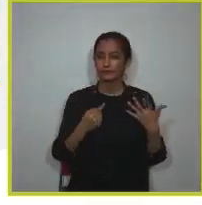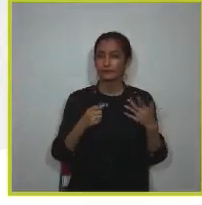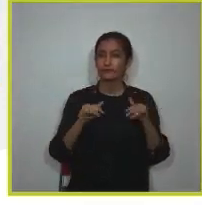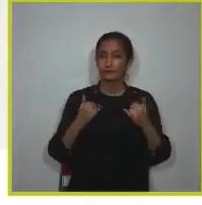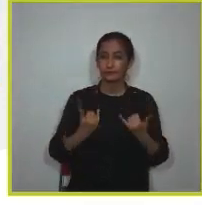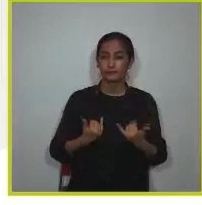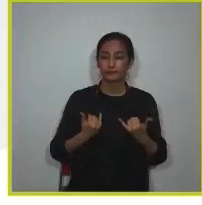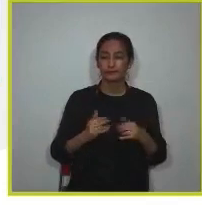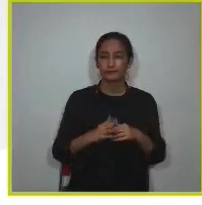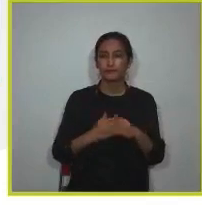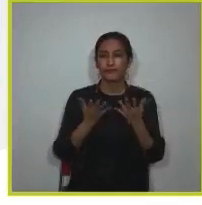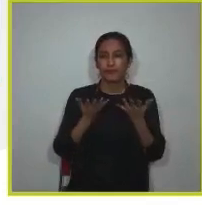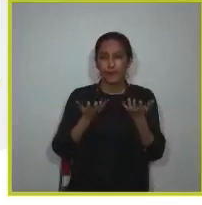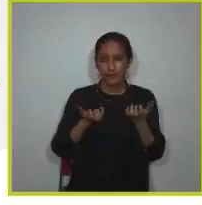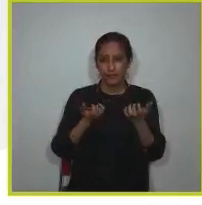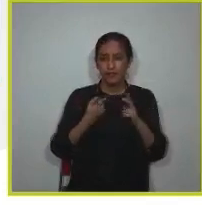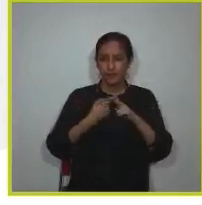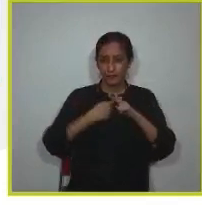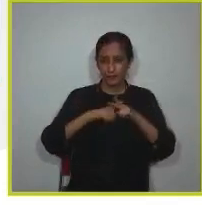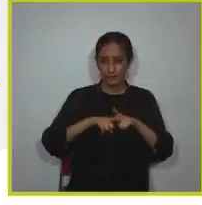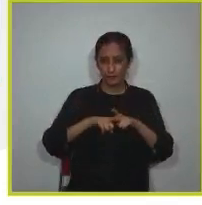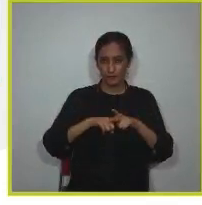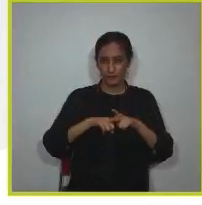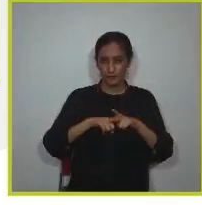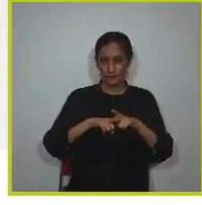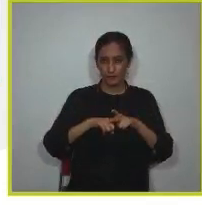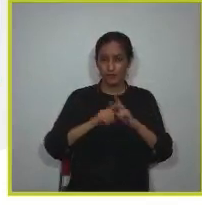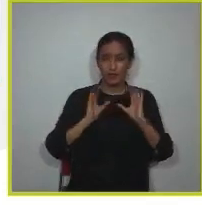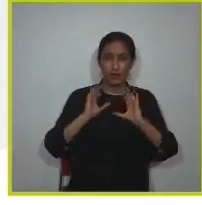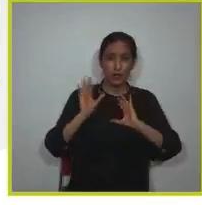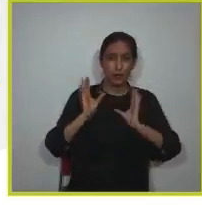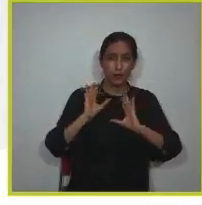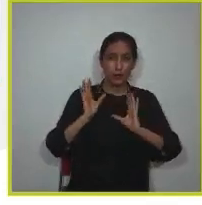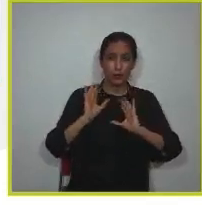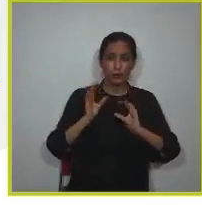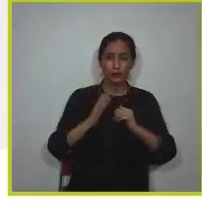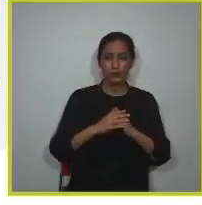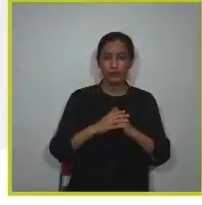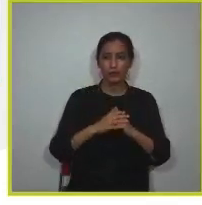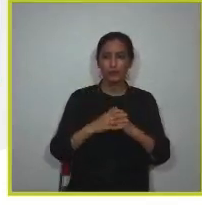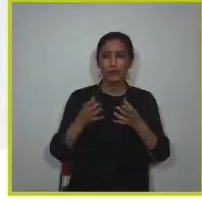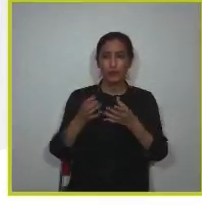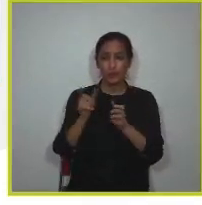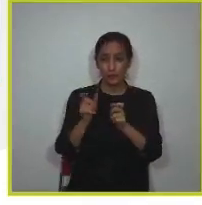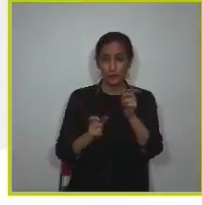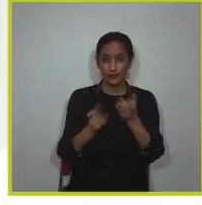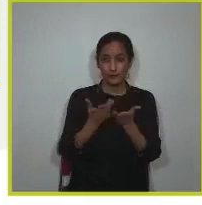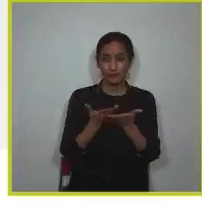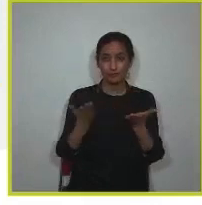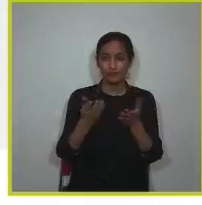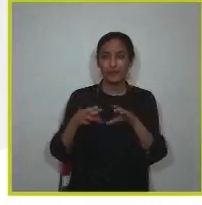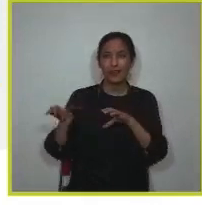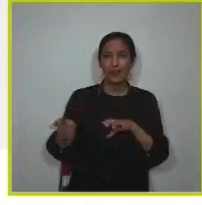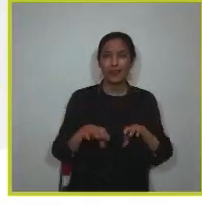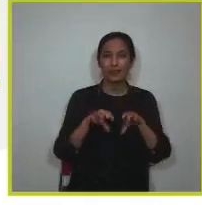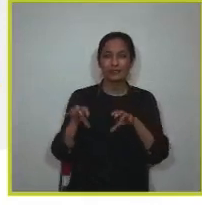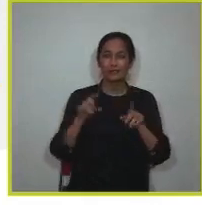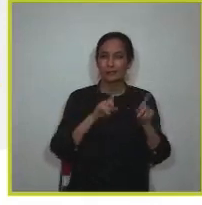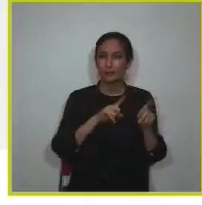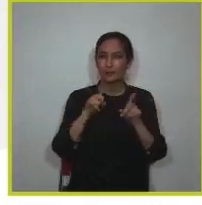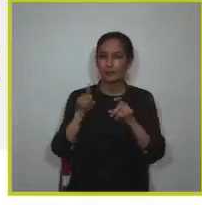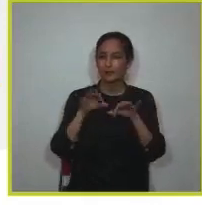más quisiera Ya empezar a a conversar con nuestros invitados para hacerles una pregunta